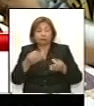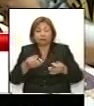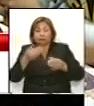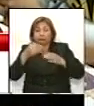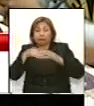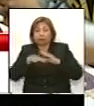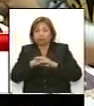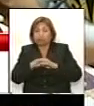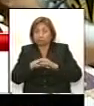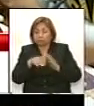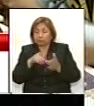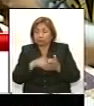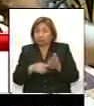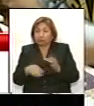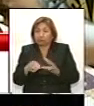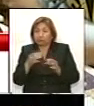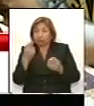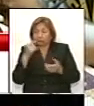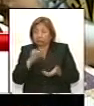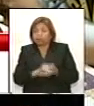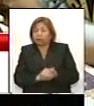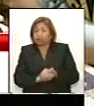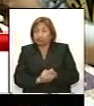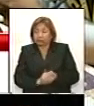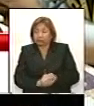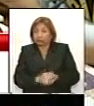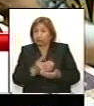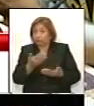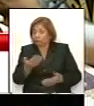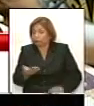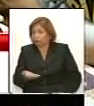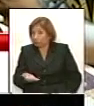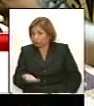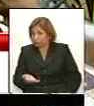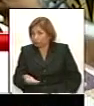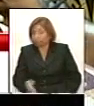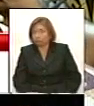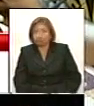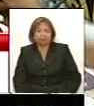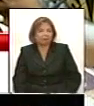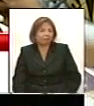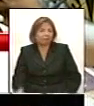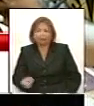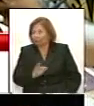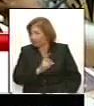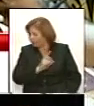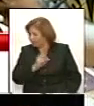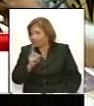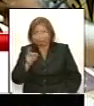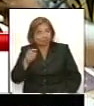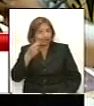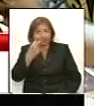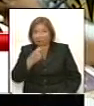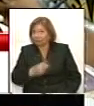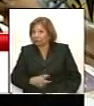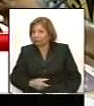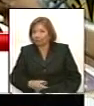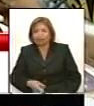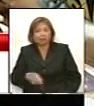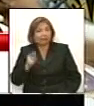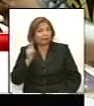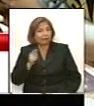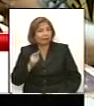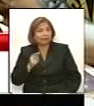que tenga que hacer para que la policía haga la averiguación. Esa averiguación no puede correr a cuenta de la ciudadana. Porque lo que pasa